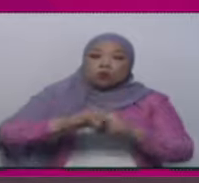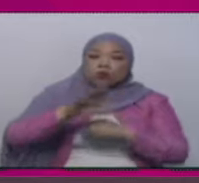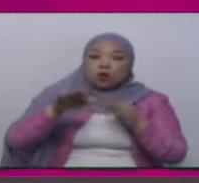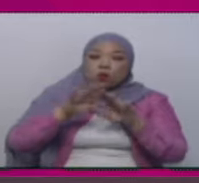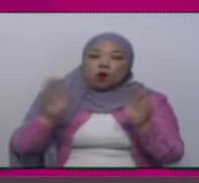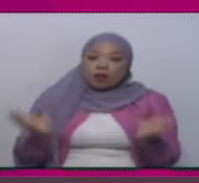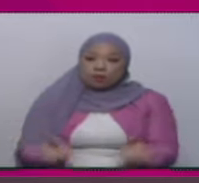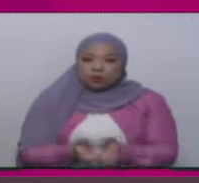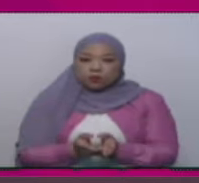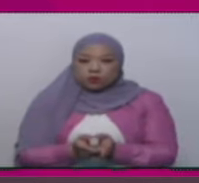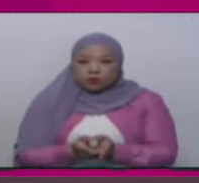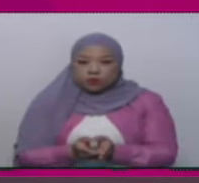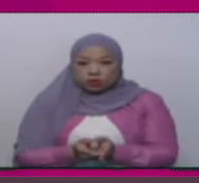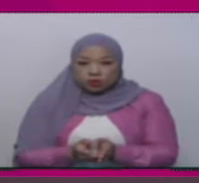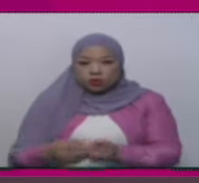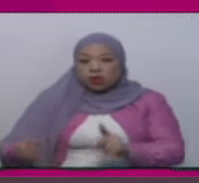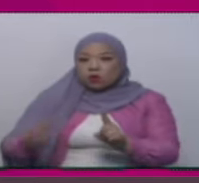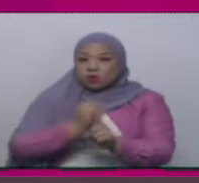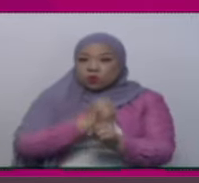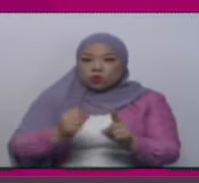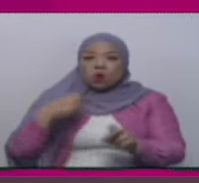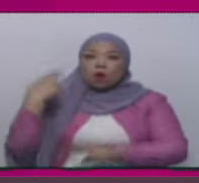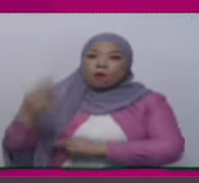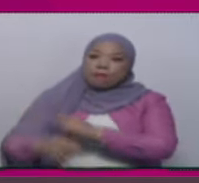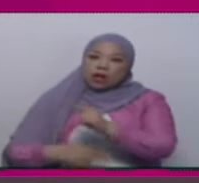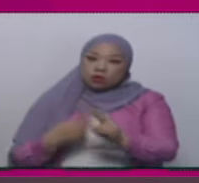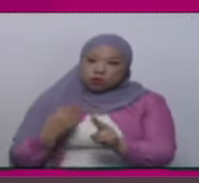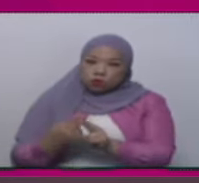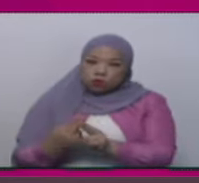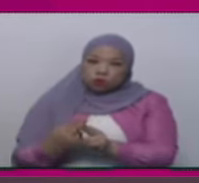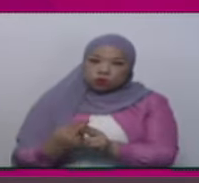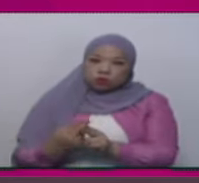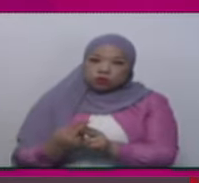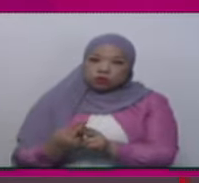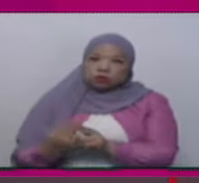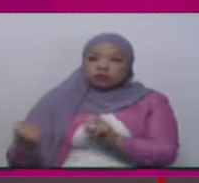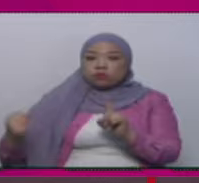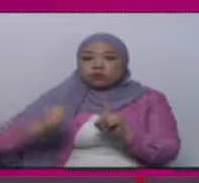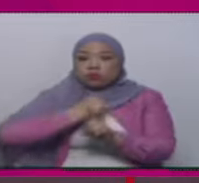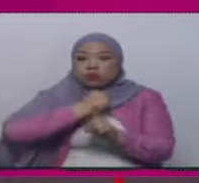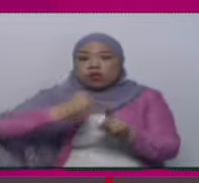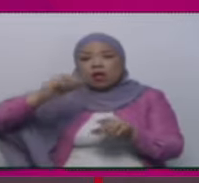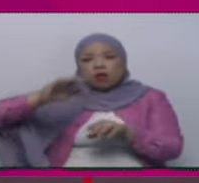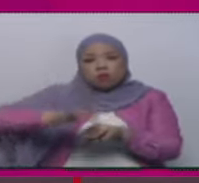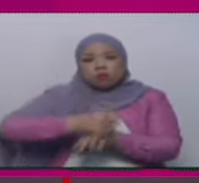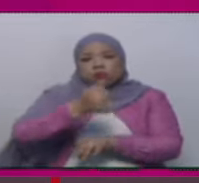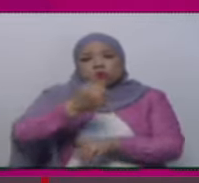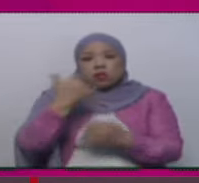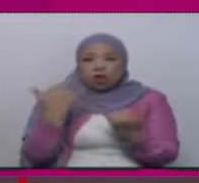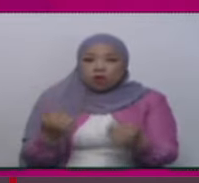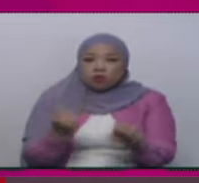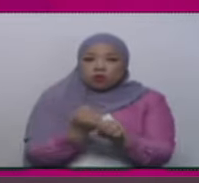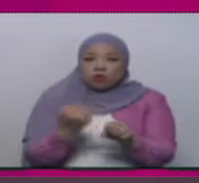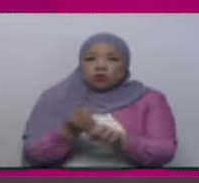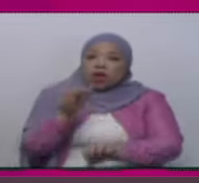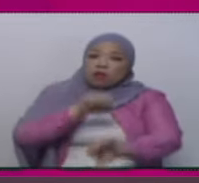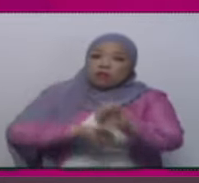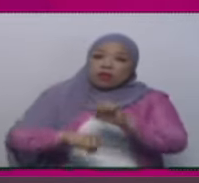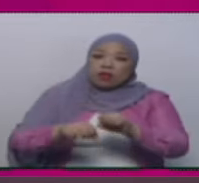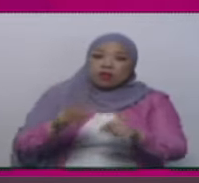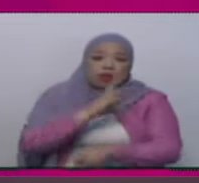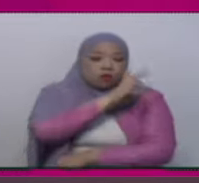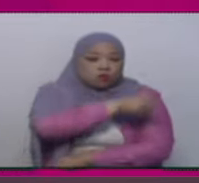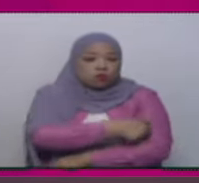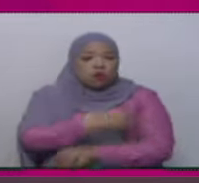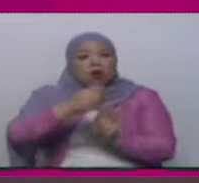mundo. Así que la batalla que está dando la humanidad es la batalla principal de nuestra época. Defender a Palestina y